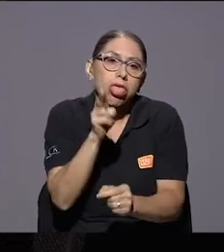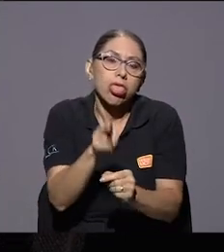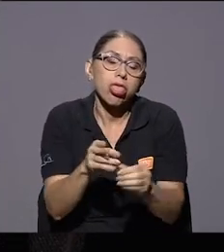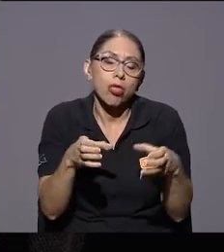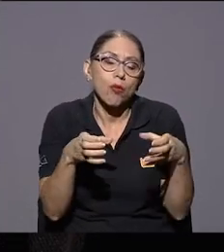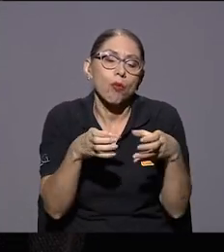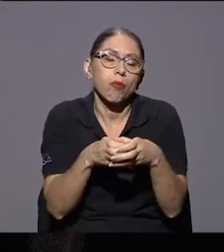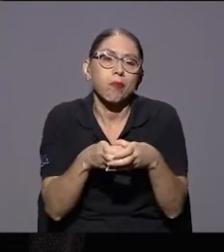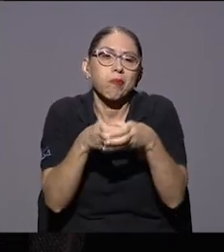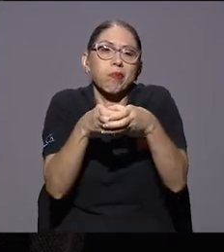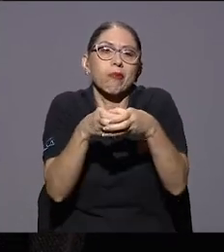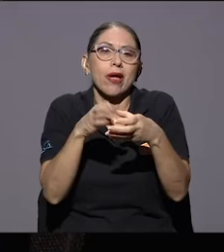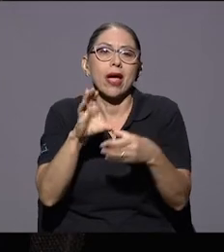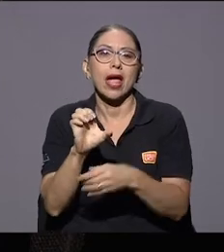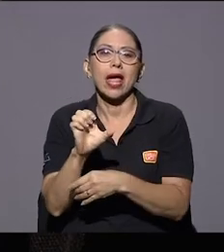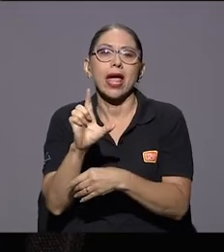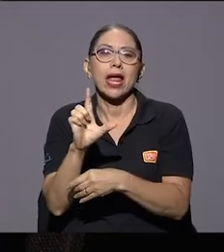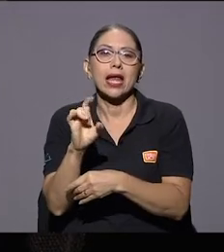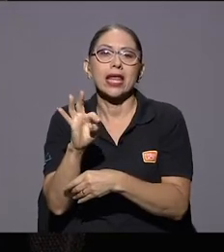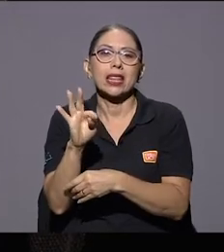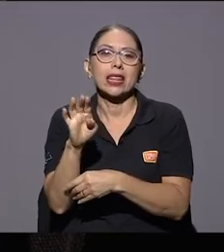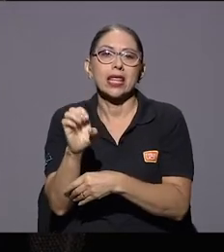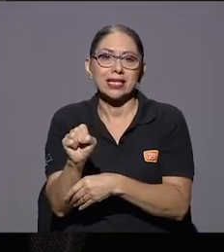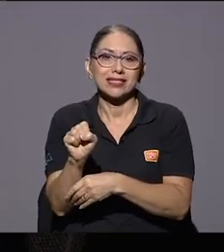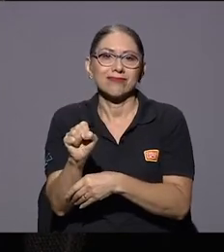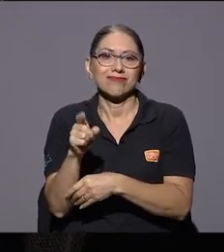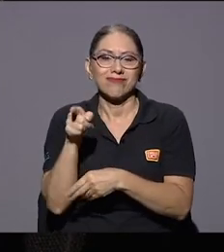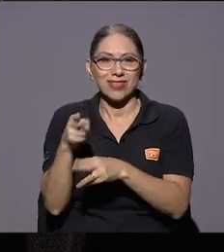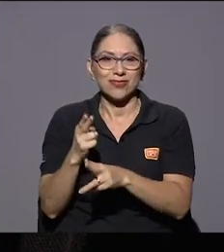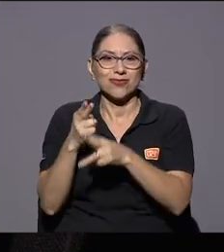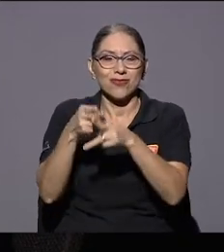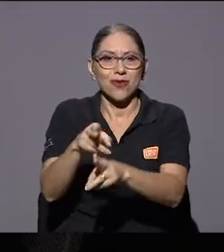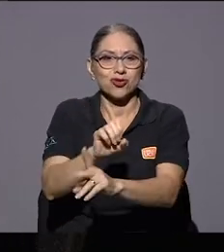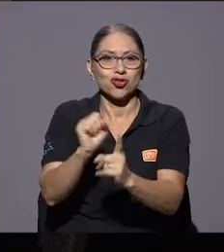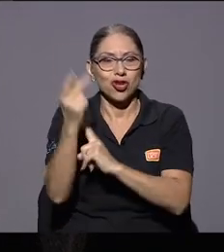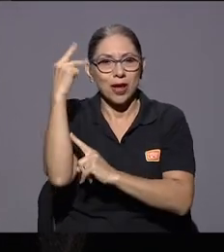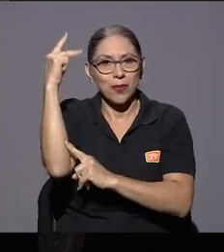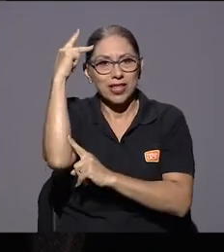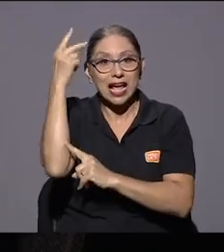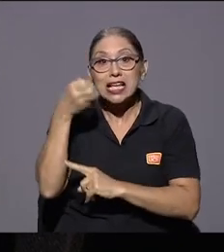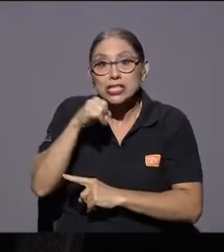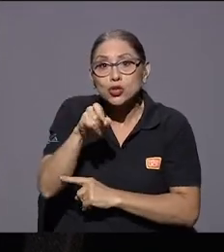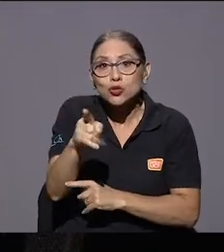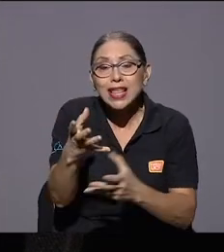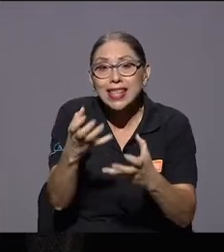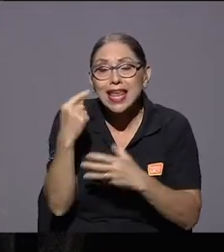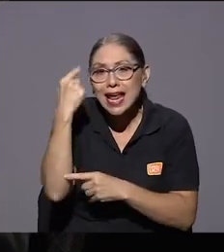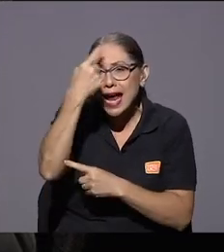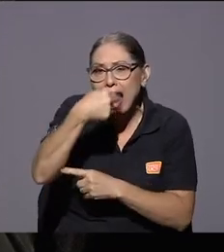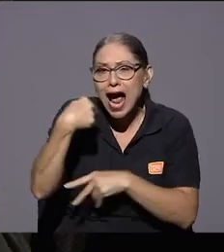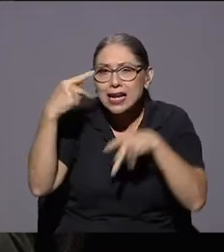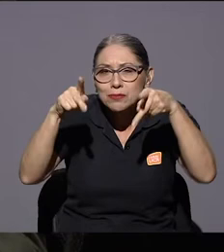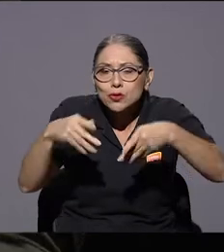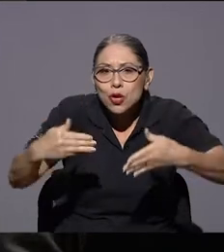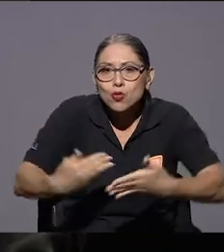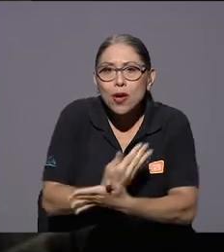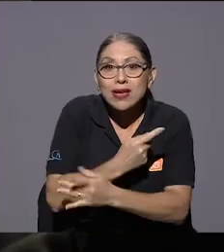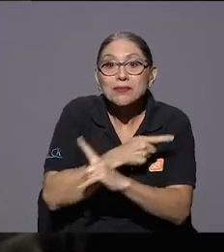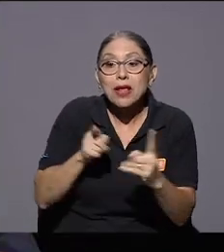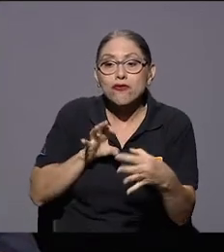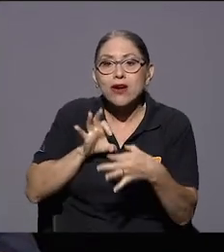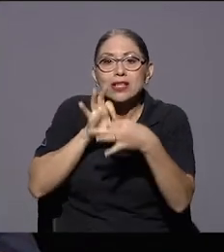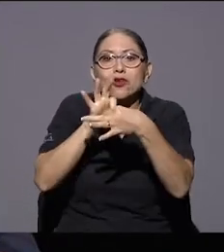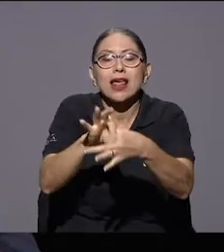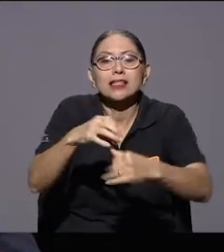la sociología política, uh-huh. Que lo que hace, ¿verdad?, es colocar, si usted quiere, caras nuevas, pero caras nuevas que están vinculadas a las estructuras de poder del